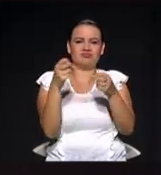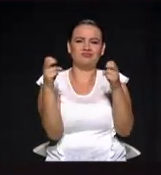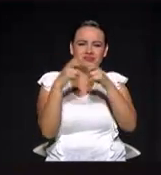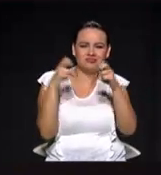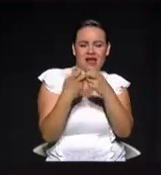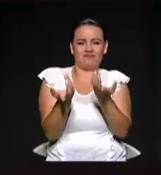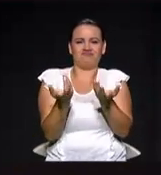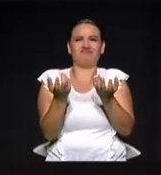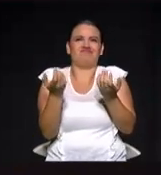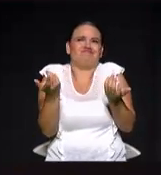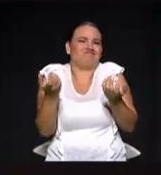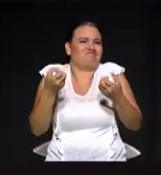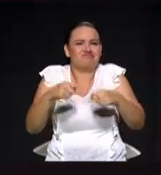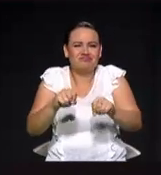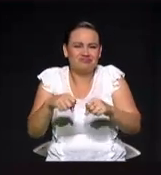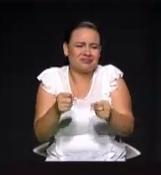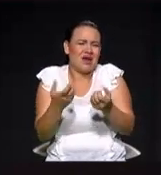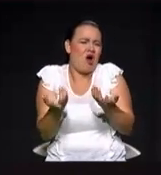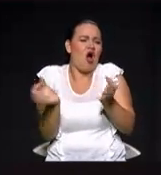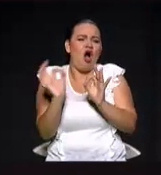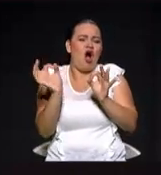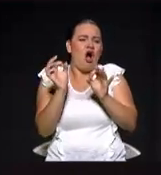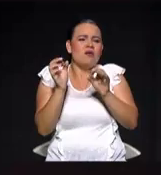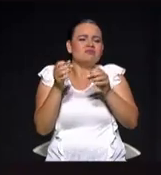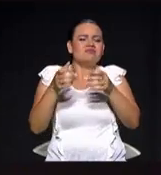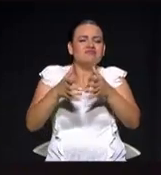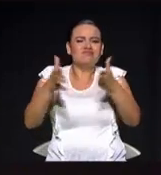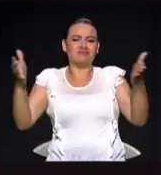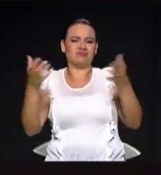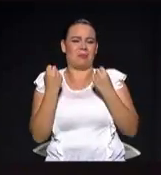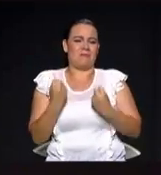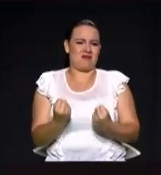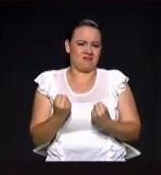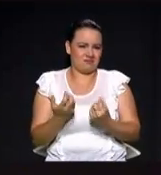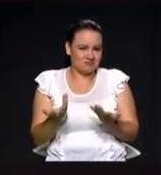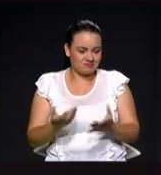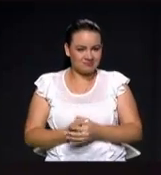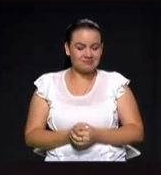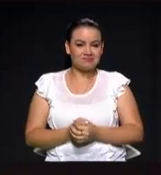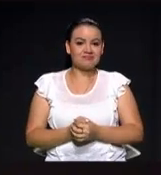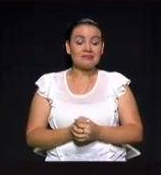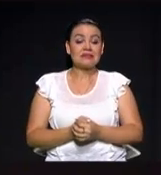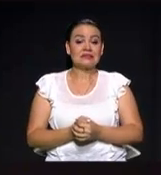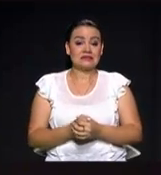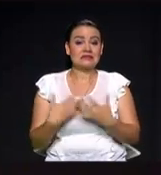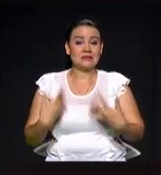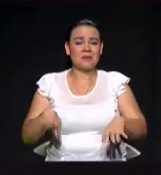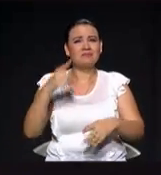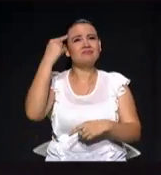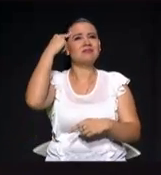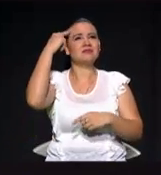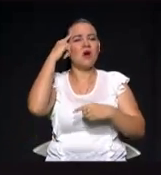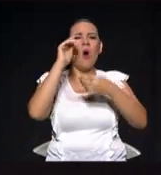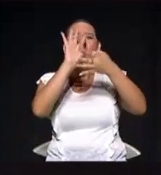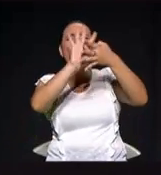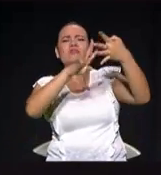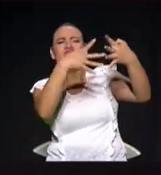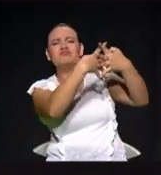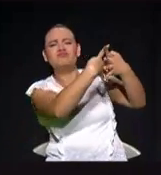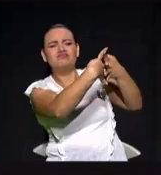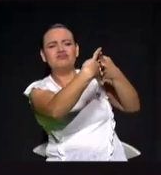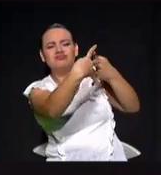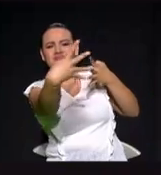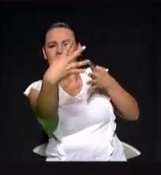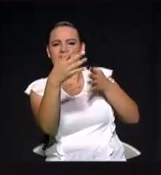vehículos pesados creo que hay que trabajar también en todo el tema de la masa vial yo creo que hay que entender que lo